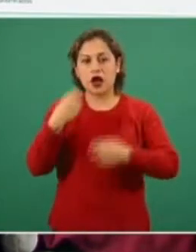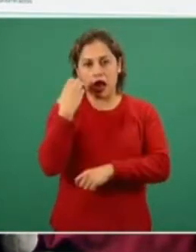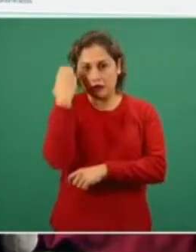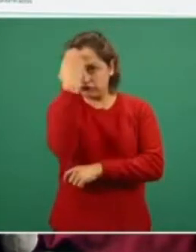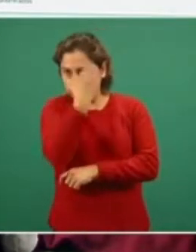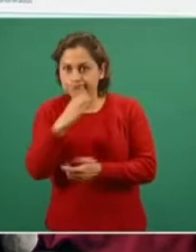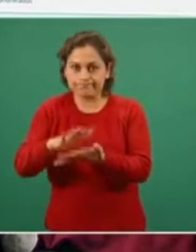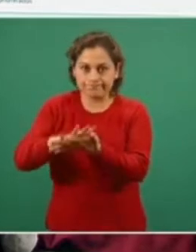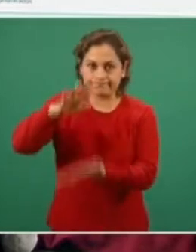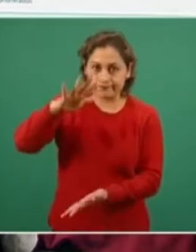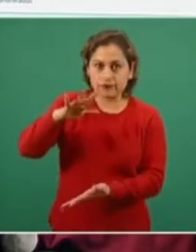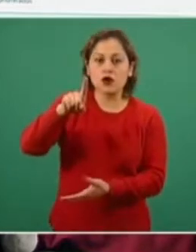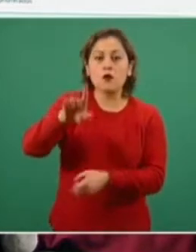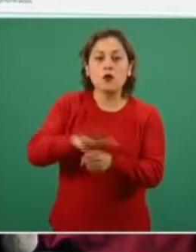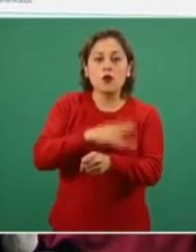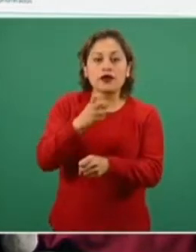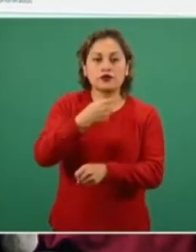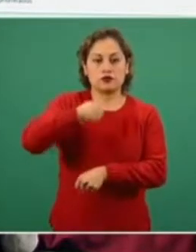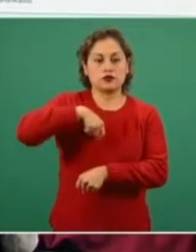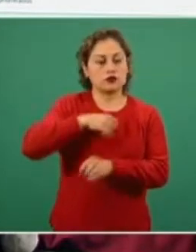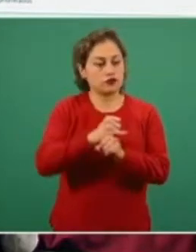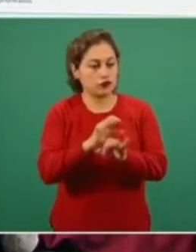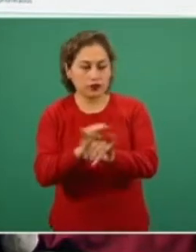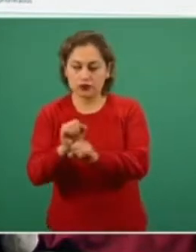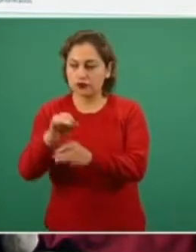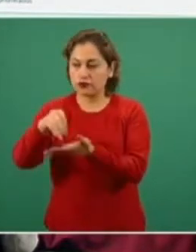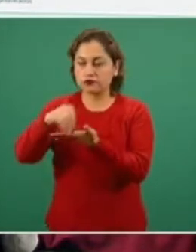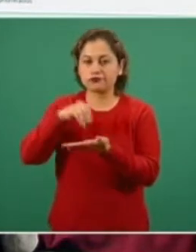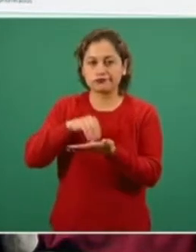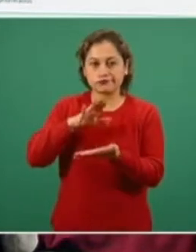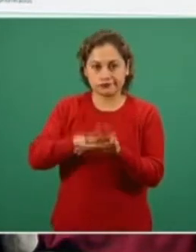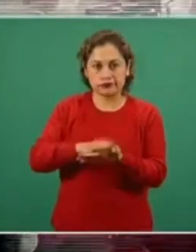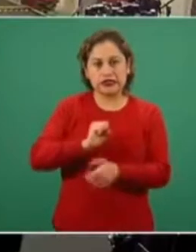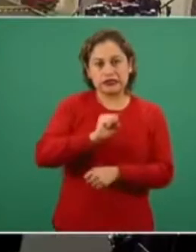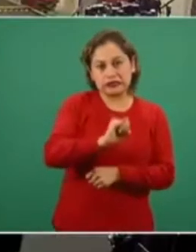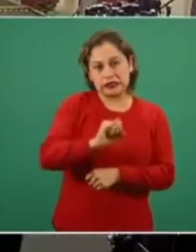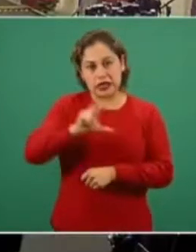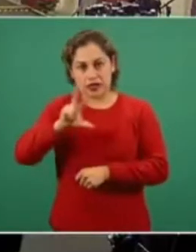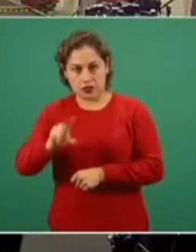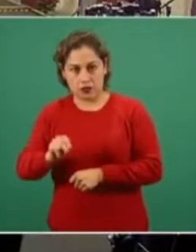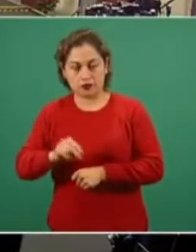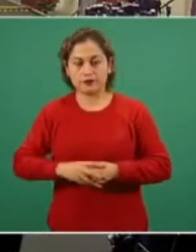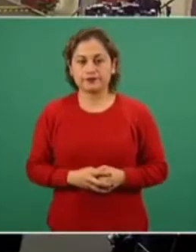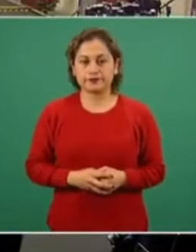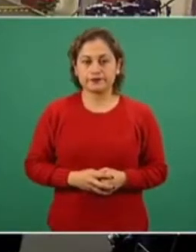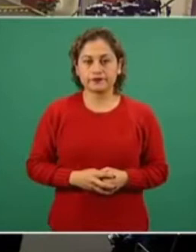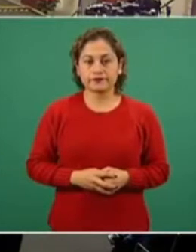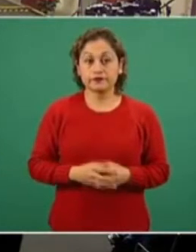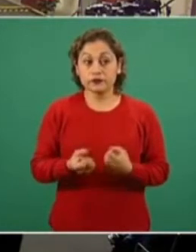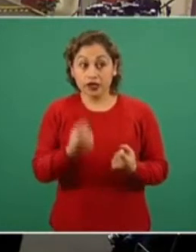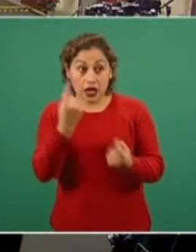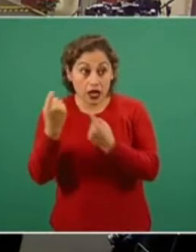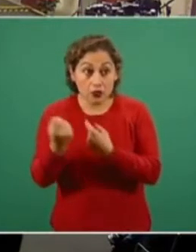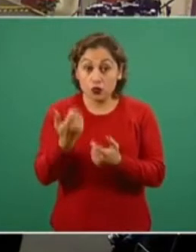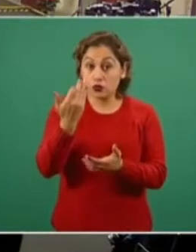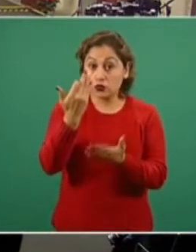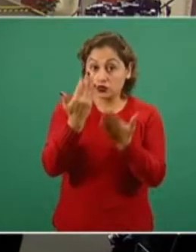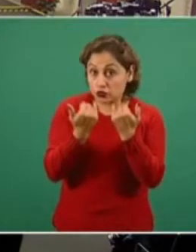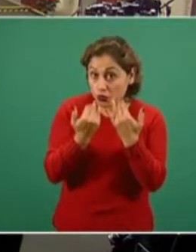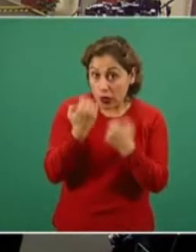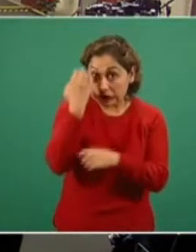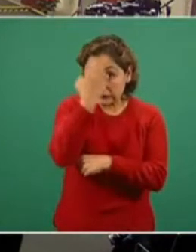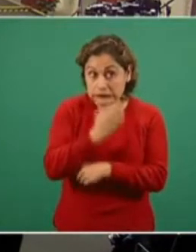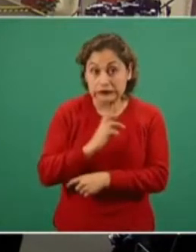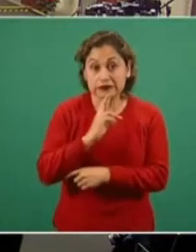podemos clasificarlos entre confirmados y negativos, y a los que no están incluidos en la gráfica previa sobre los